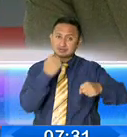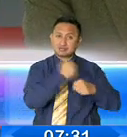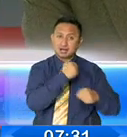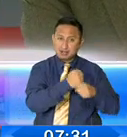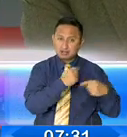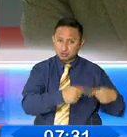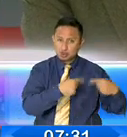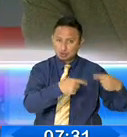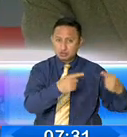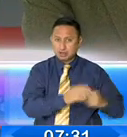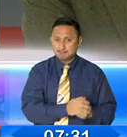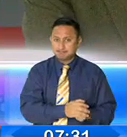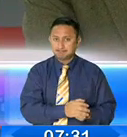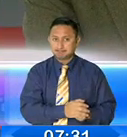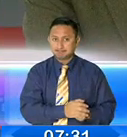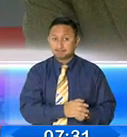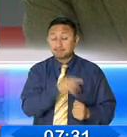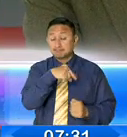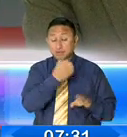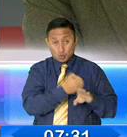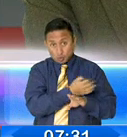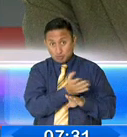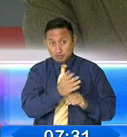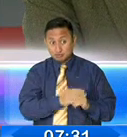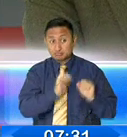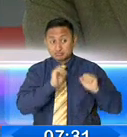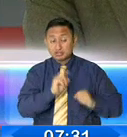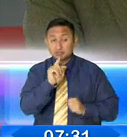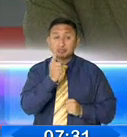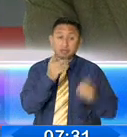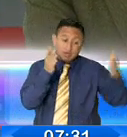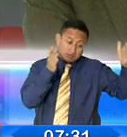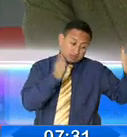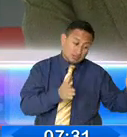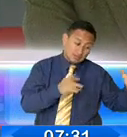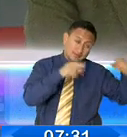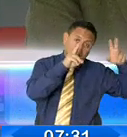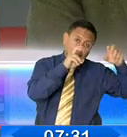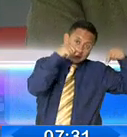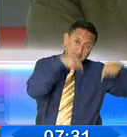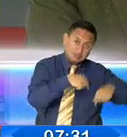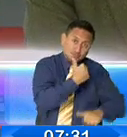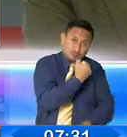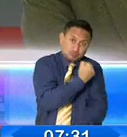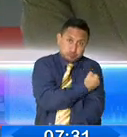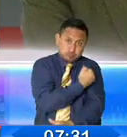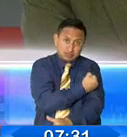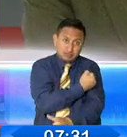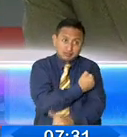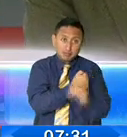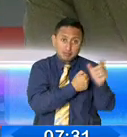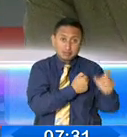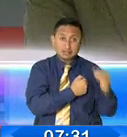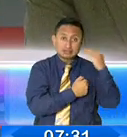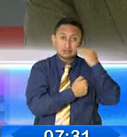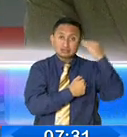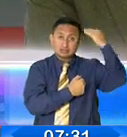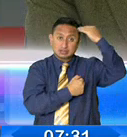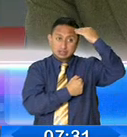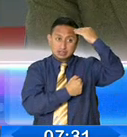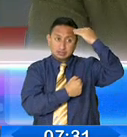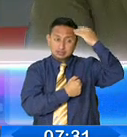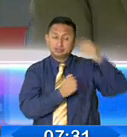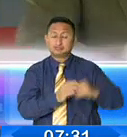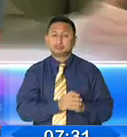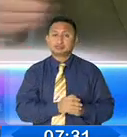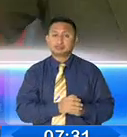que pues han recomendado que, si bien en la primera parte hablaban de que hay que vacunar a los adultos mayores que tenían, de